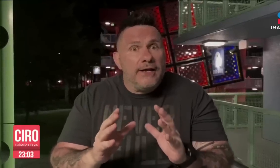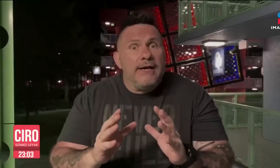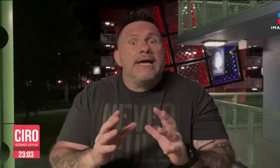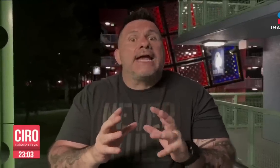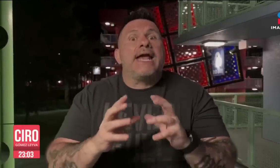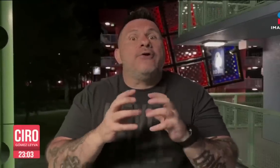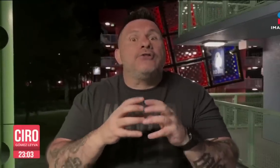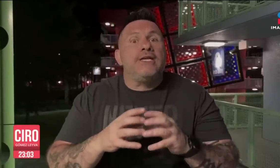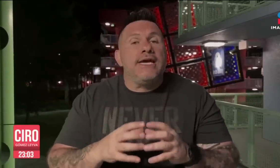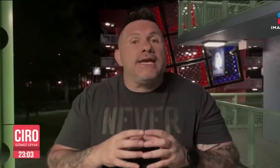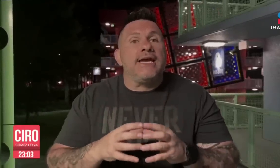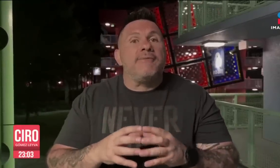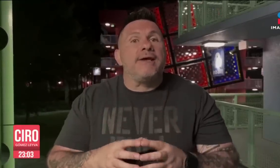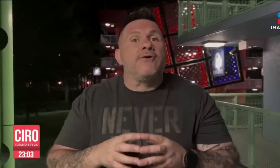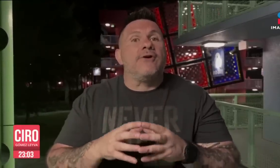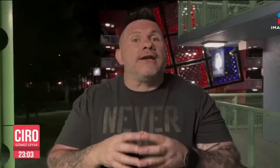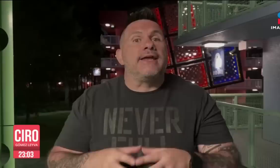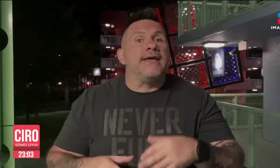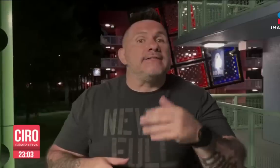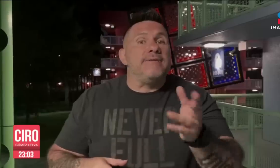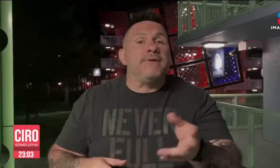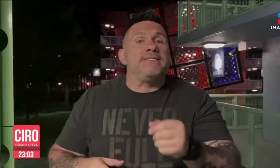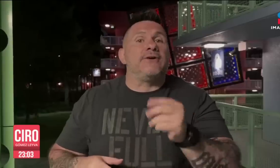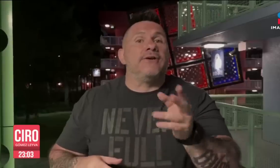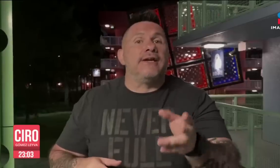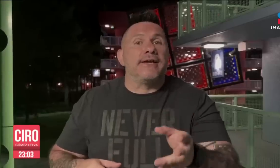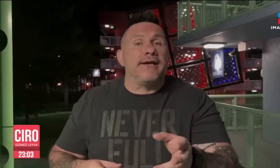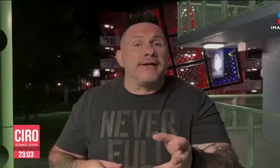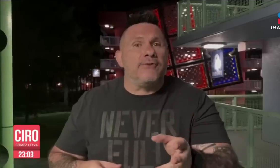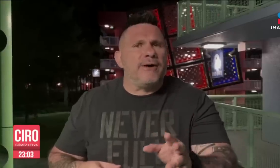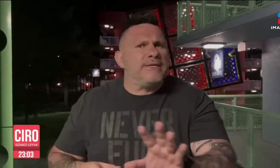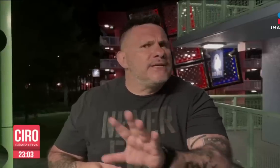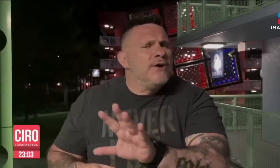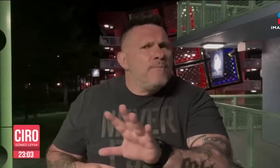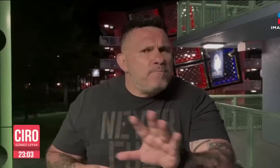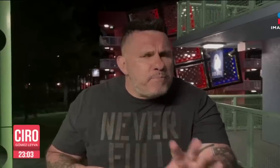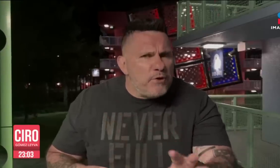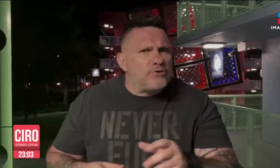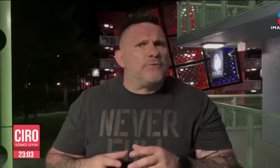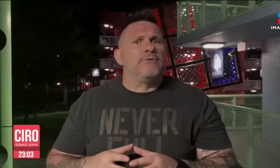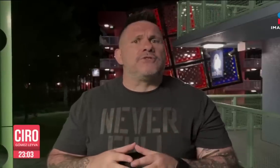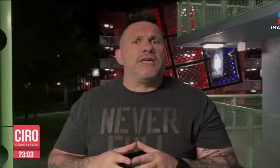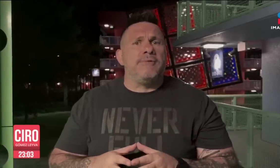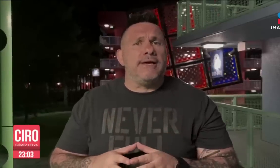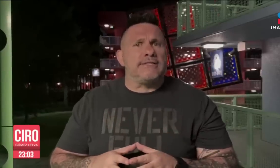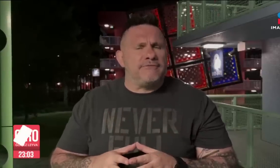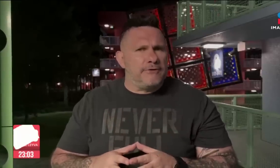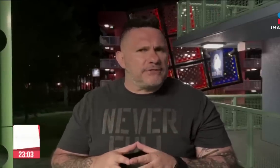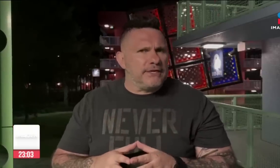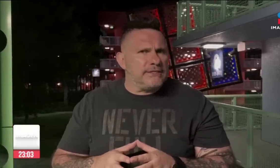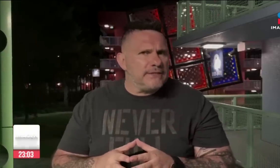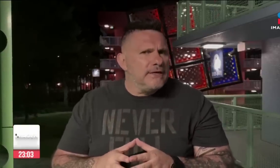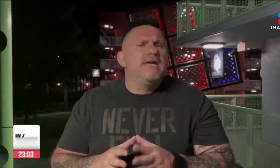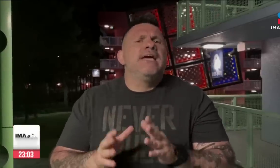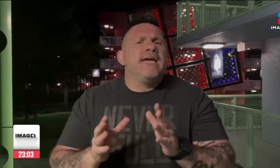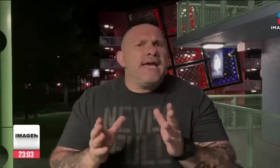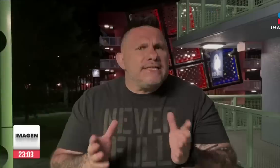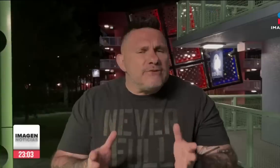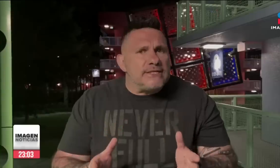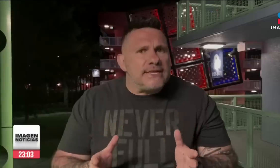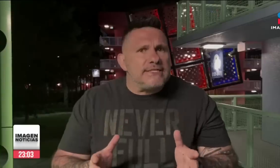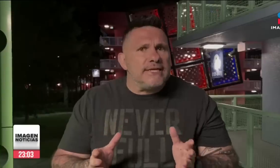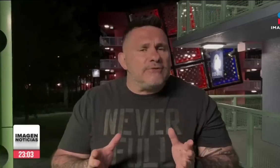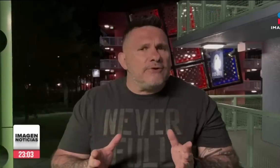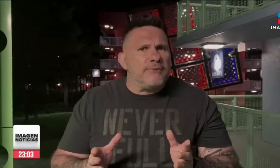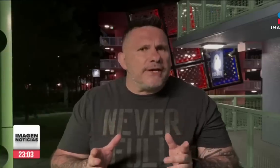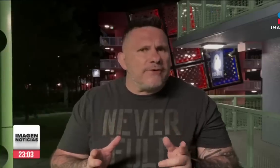Iberdrola, que no tiene que ver con energías limpias ni con energías renovables, puros combustibles fósiles. ¿Qué es